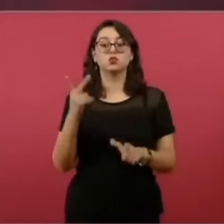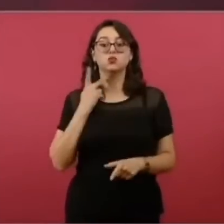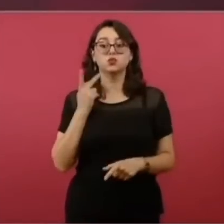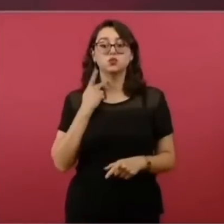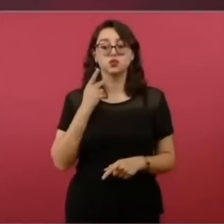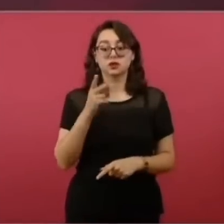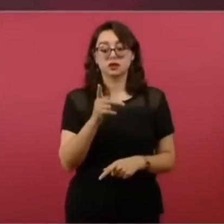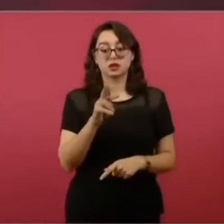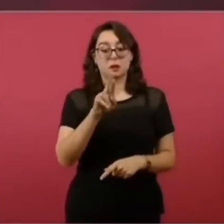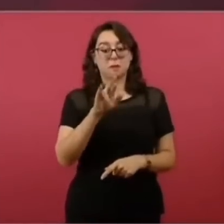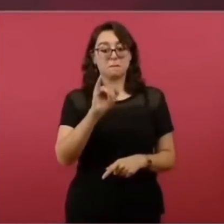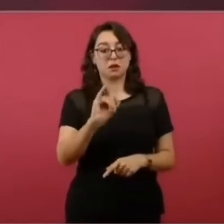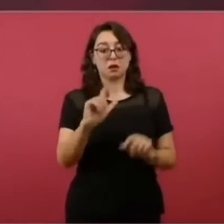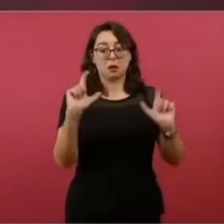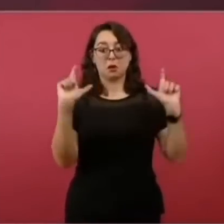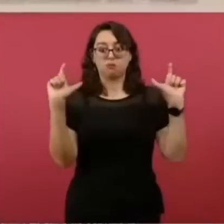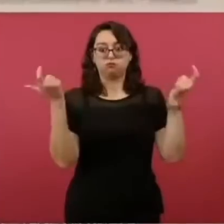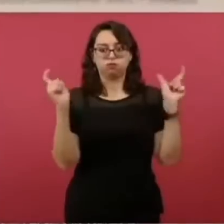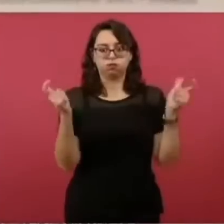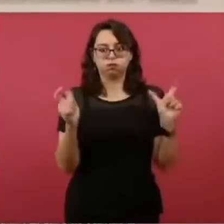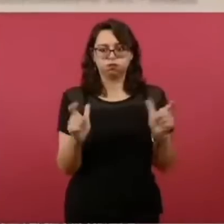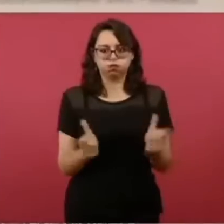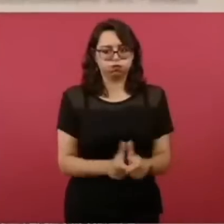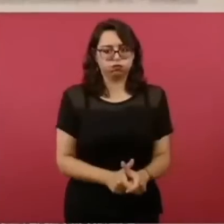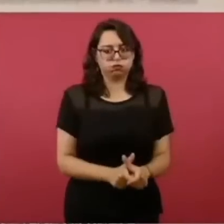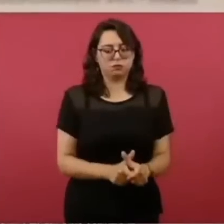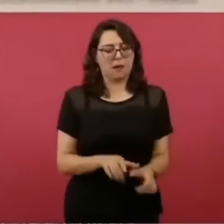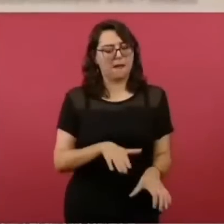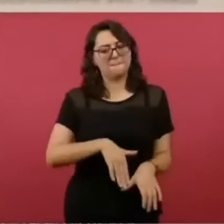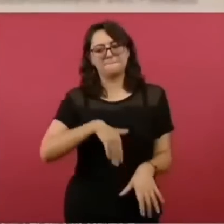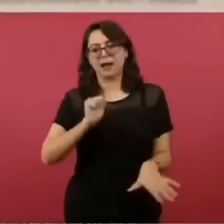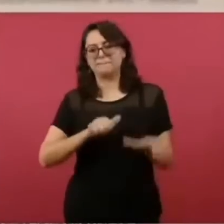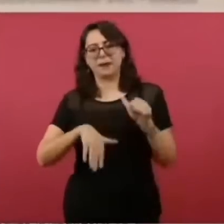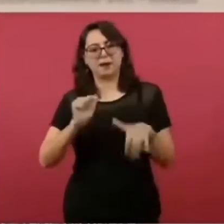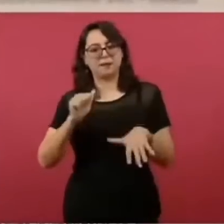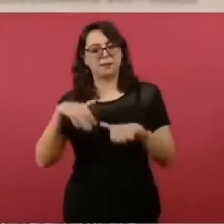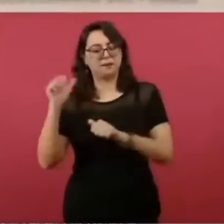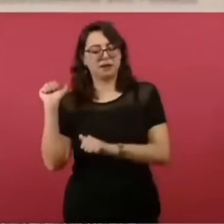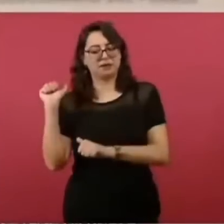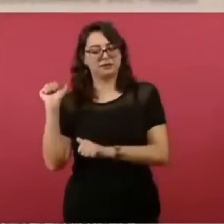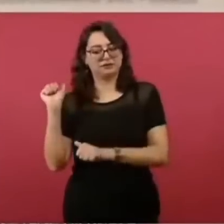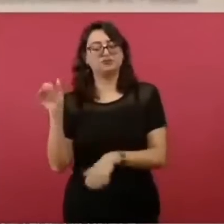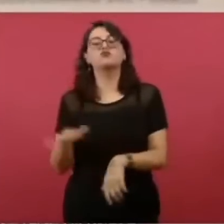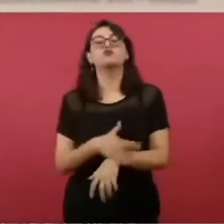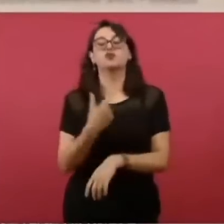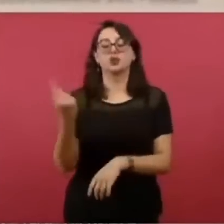hay una descomposición en